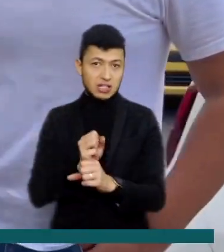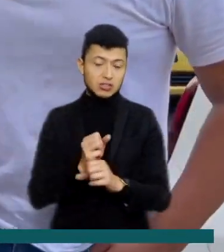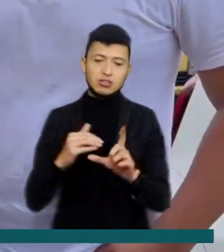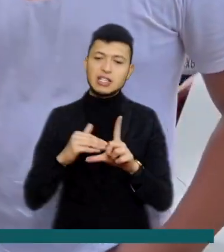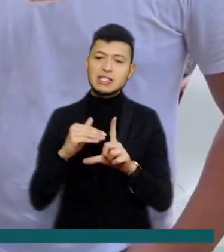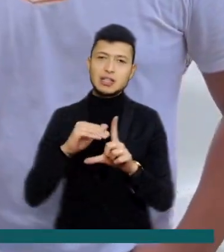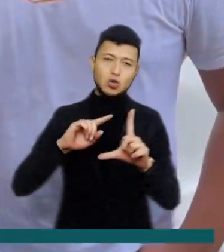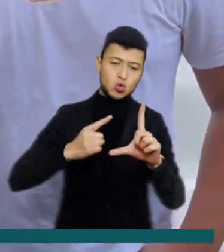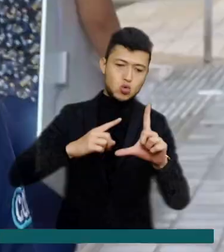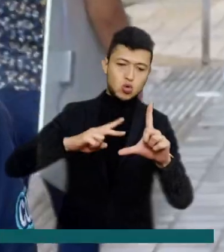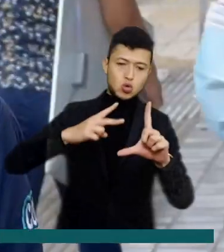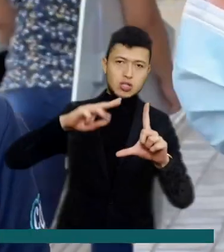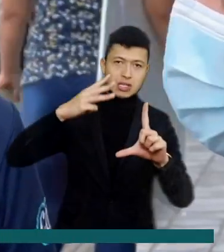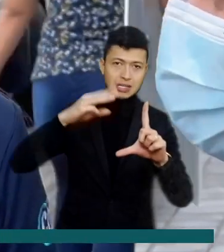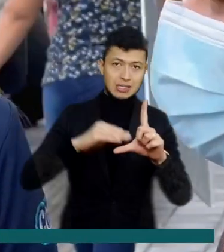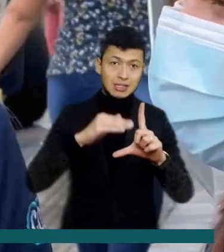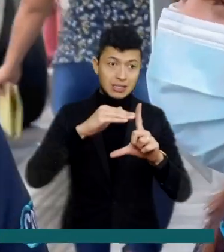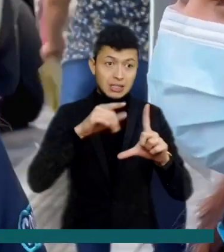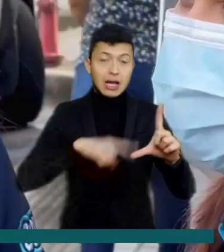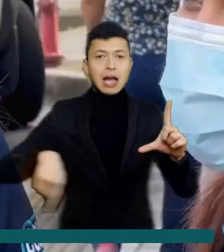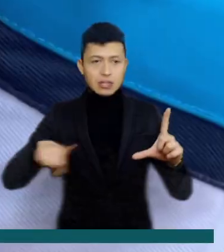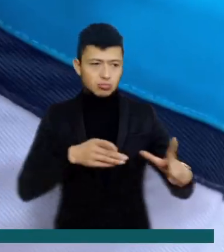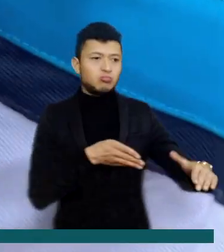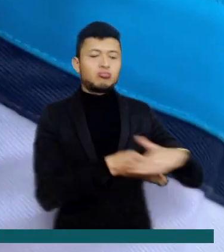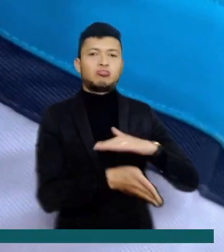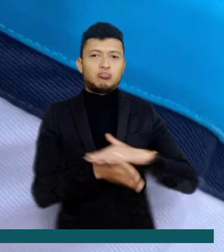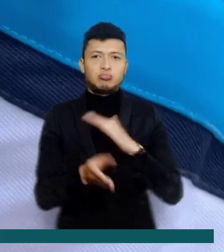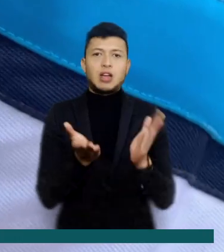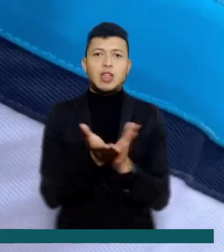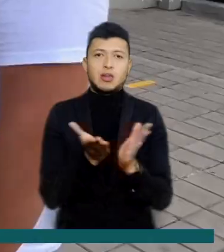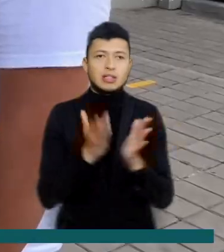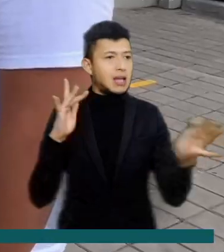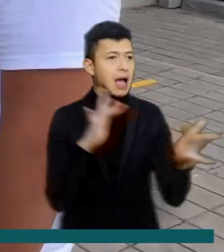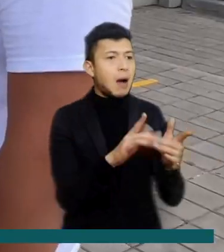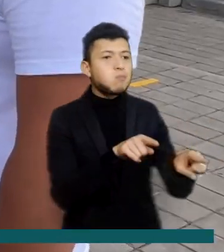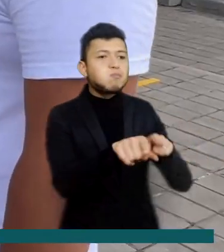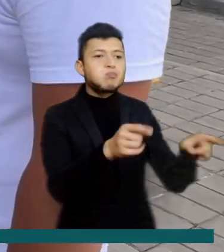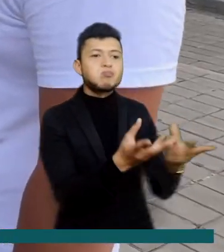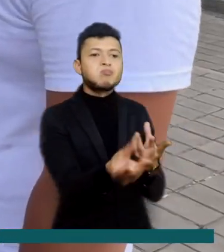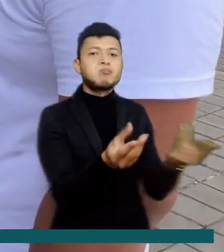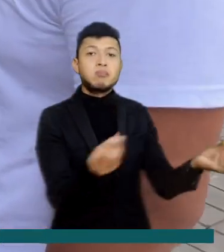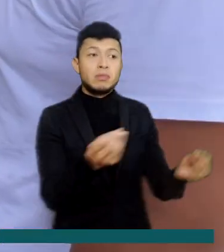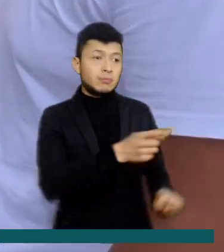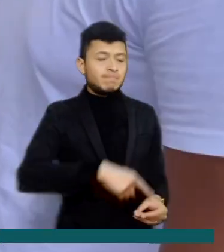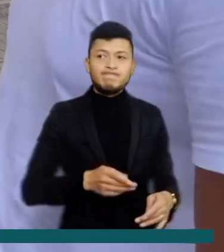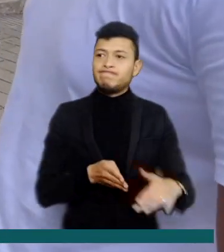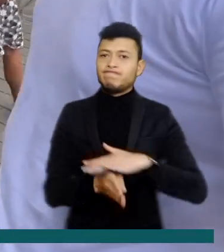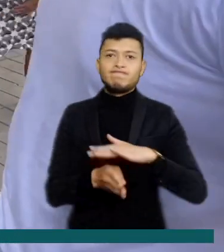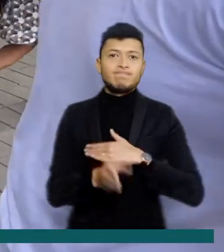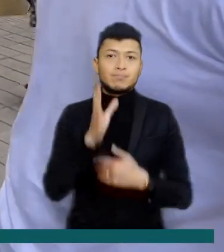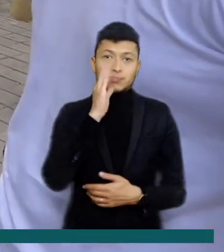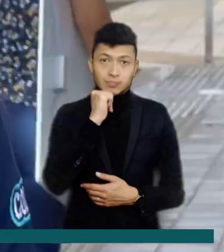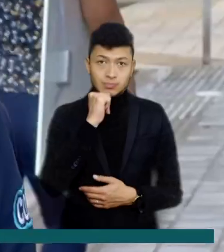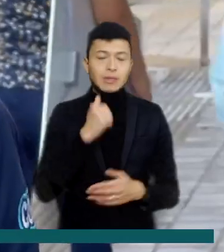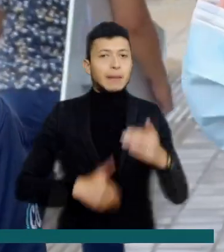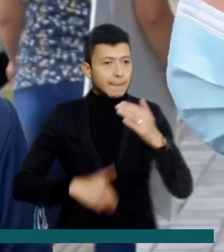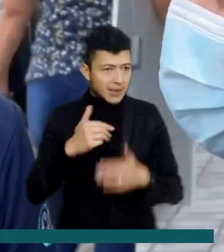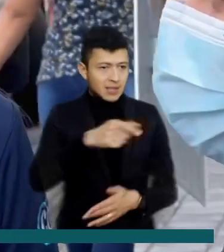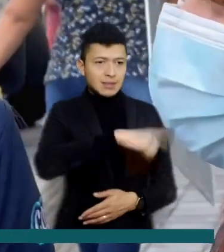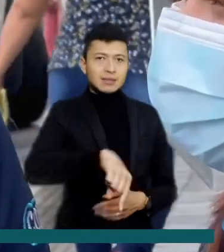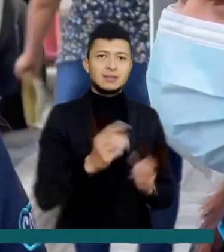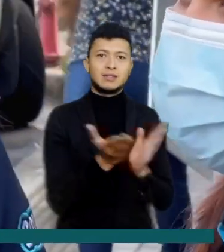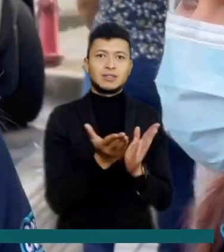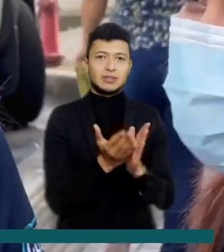pertenezcan a estratos 1, 2 y 3 para garantizar el acceso a la educación de aquellos sectores donde no hay garantías para quienes inician